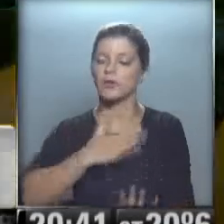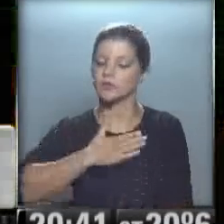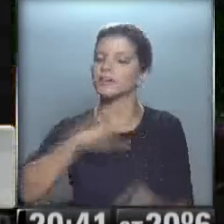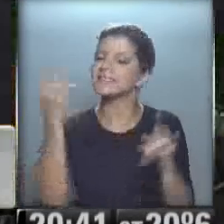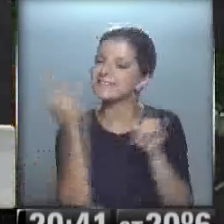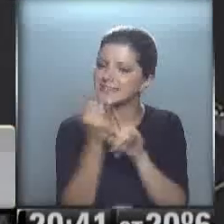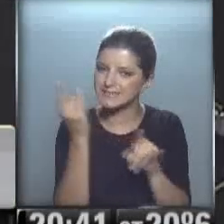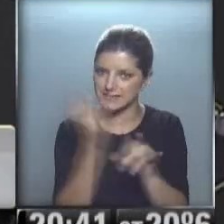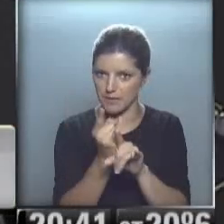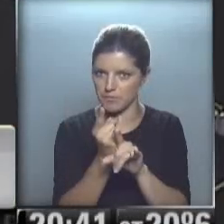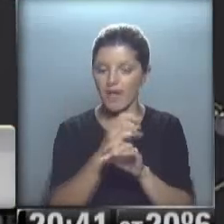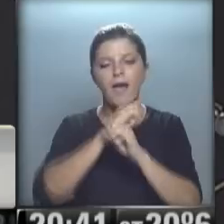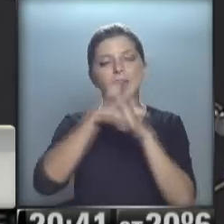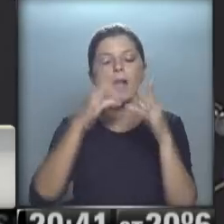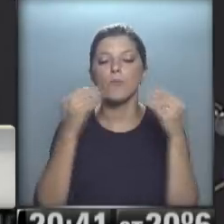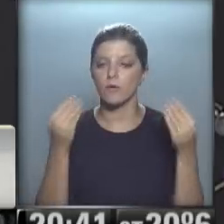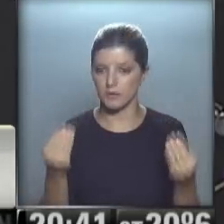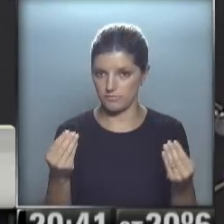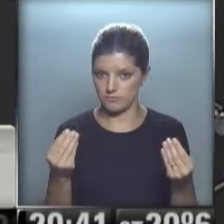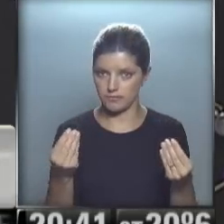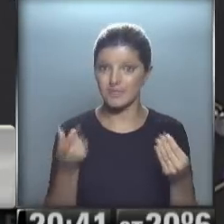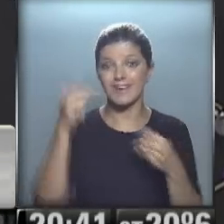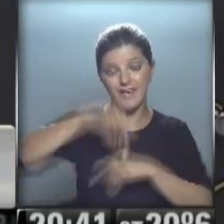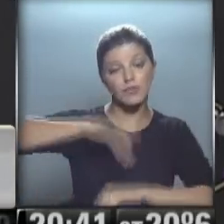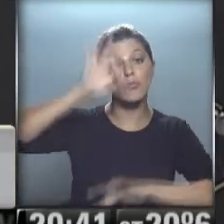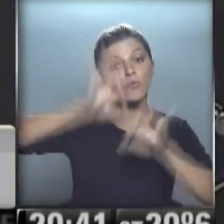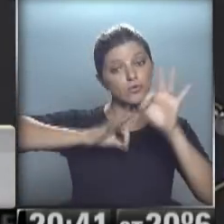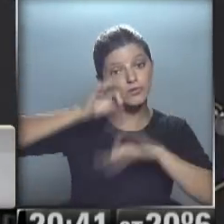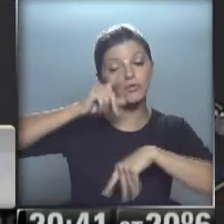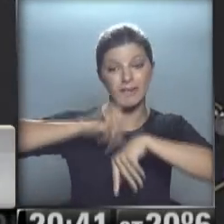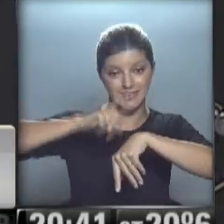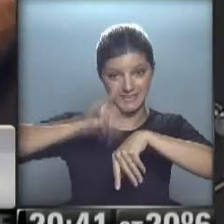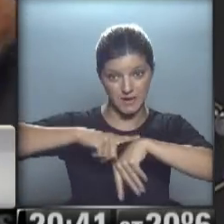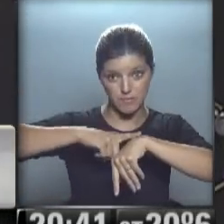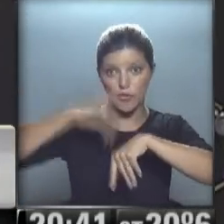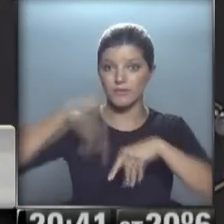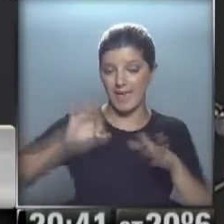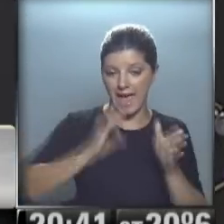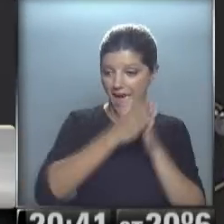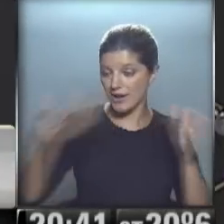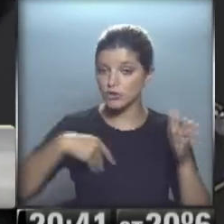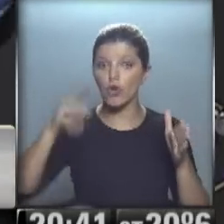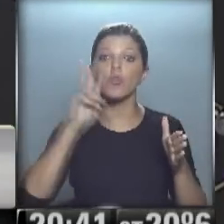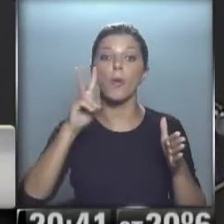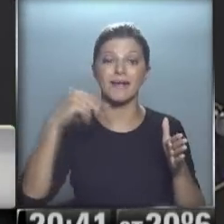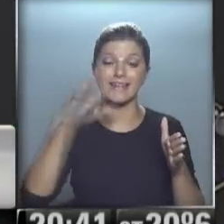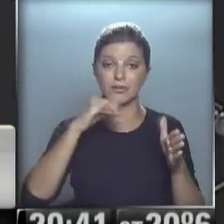siempre aclaramos que este es un programa de mediano plazo que tiene todo el año 2014 de vigencia, con la